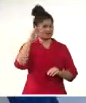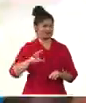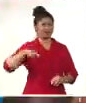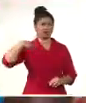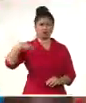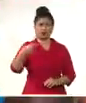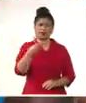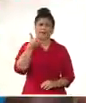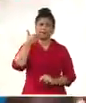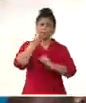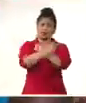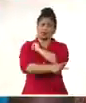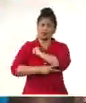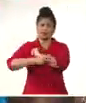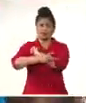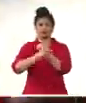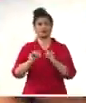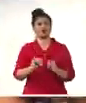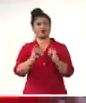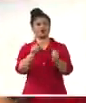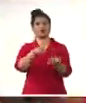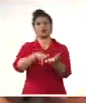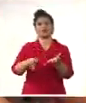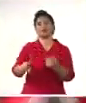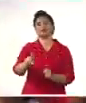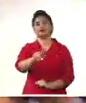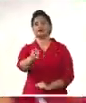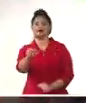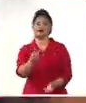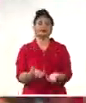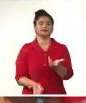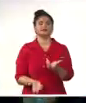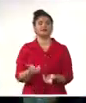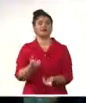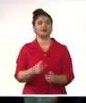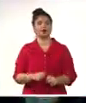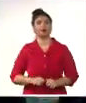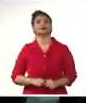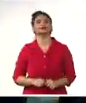Desde Cienfuegos, Inmari Barcia, Sistema Informativo de la Televisión Cubana.